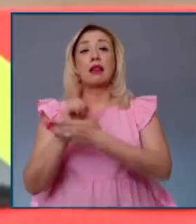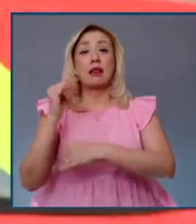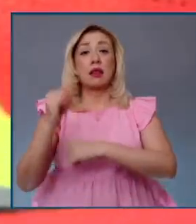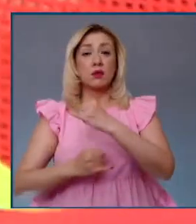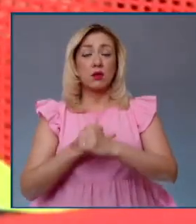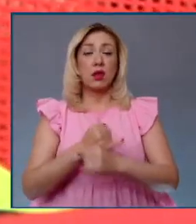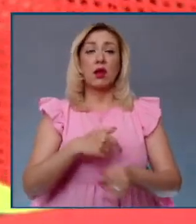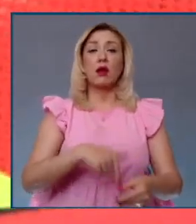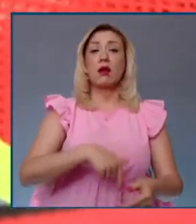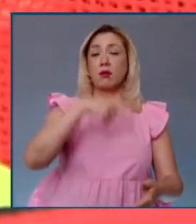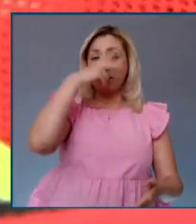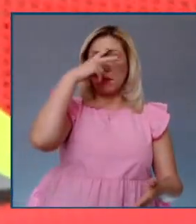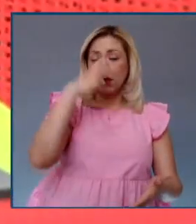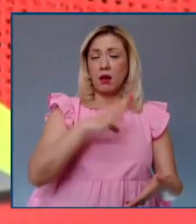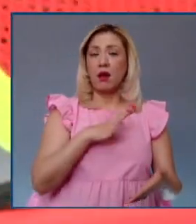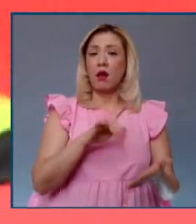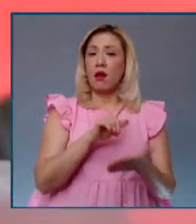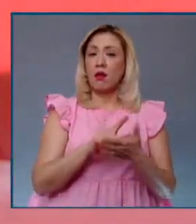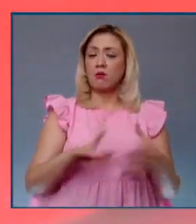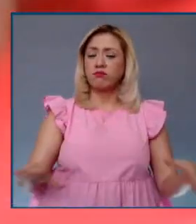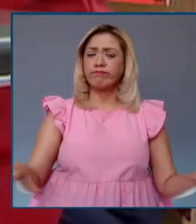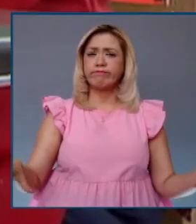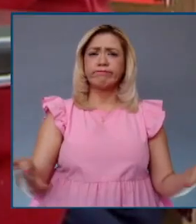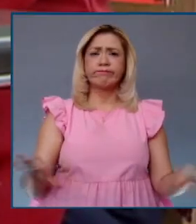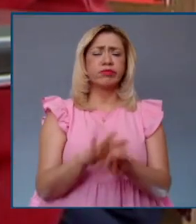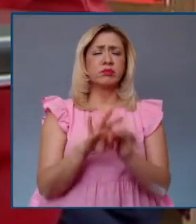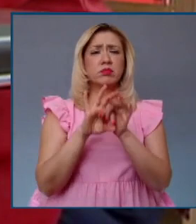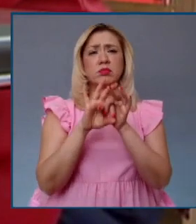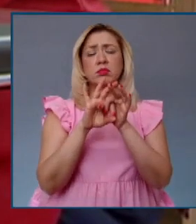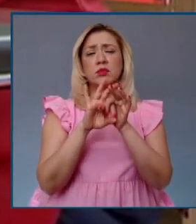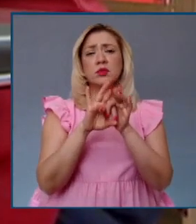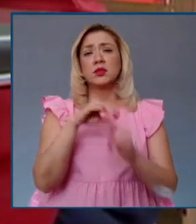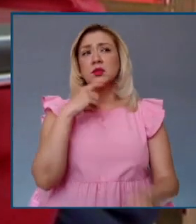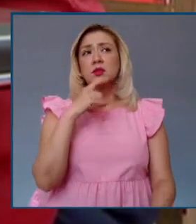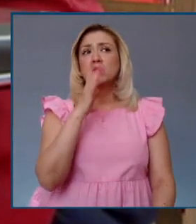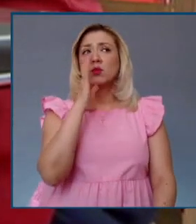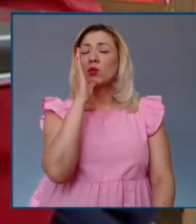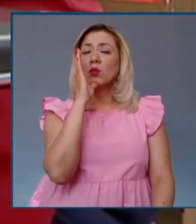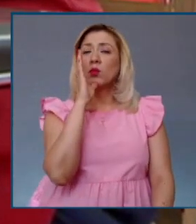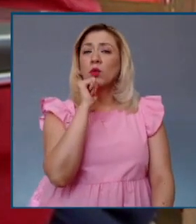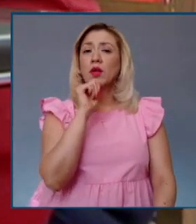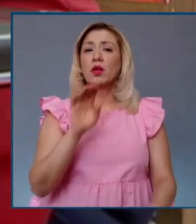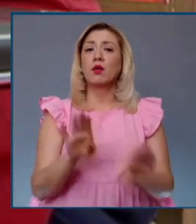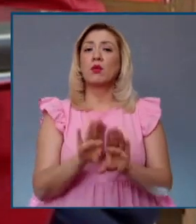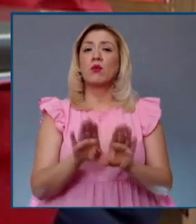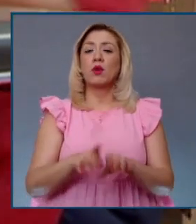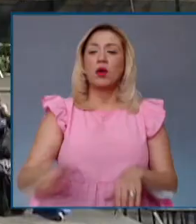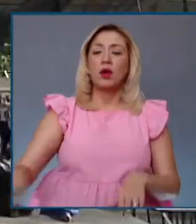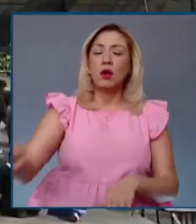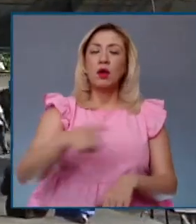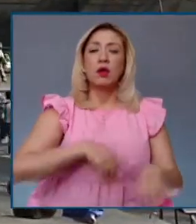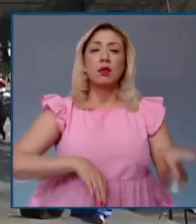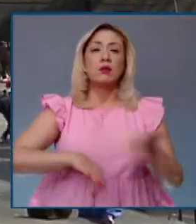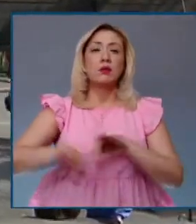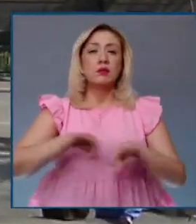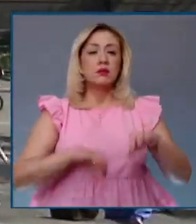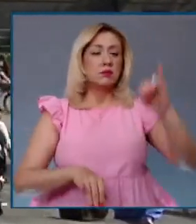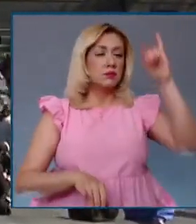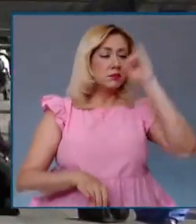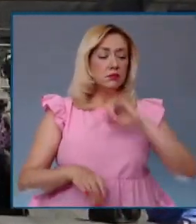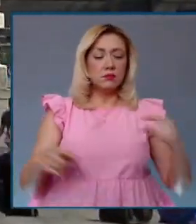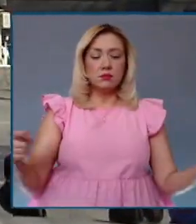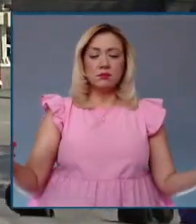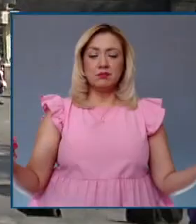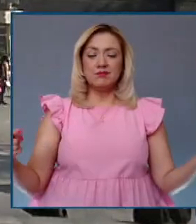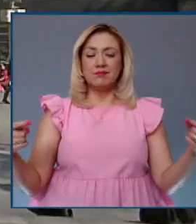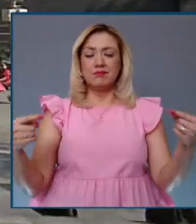Corte ha establecido como regla absoluta que no puede prevalecer la voluntad de los trabajadores y empleadores cuando se pactan condiciones